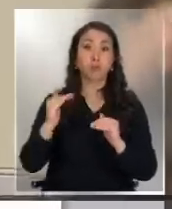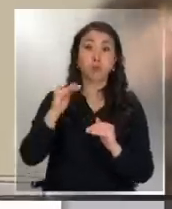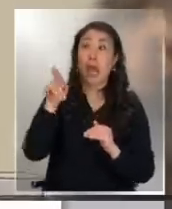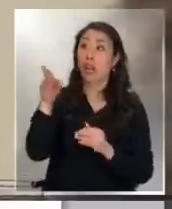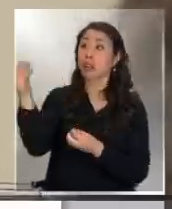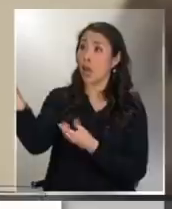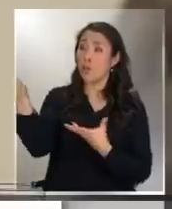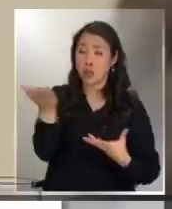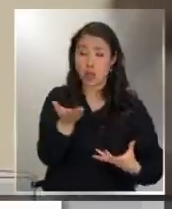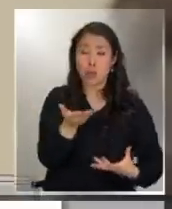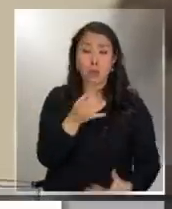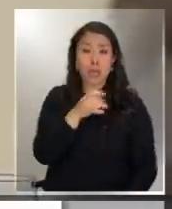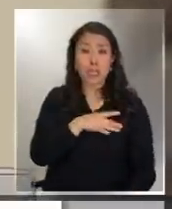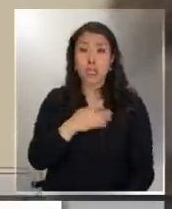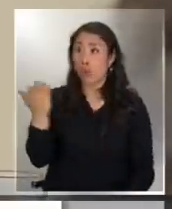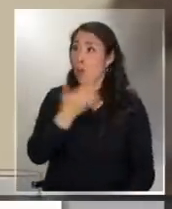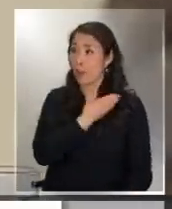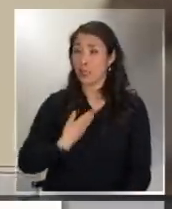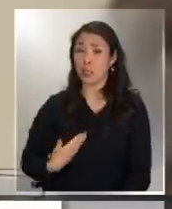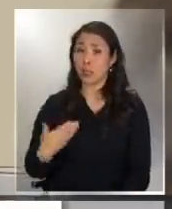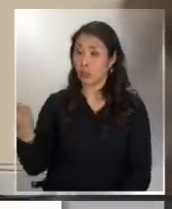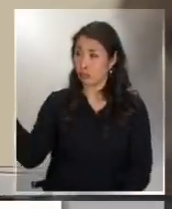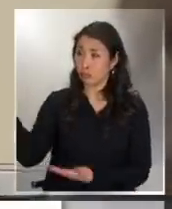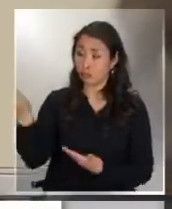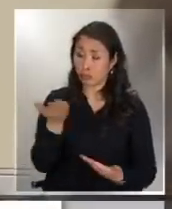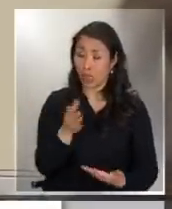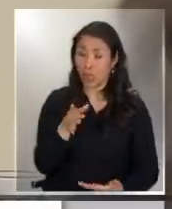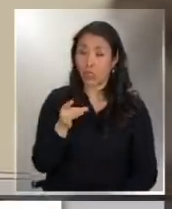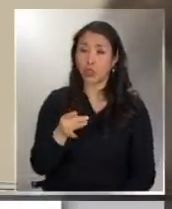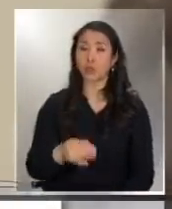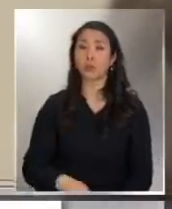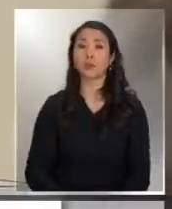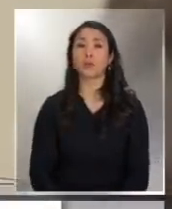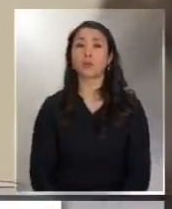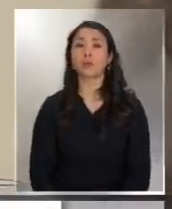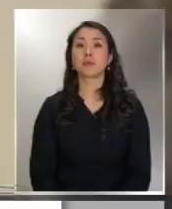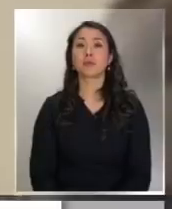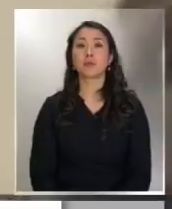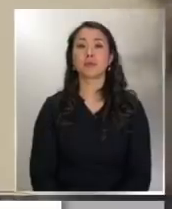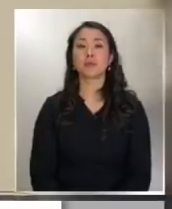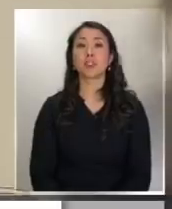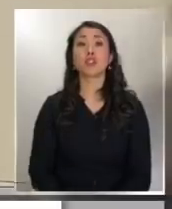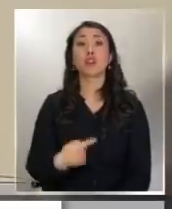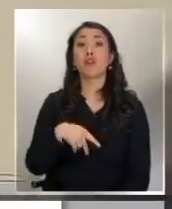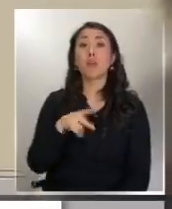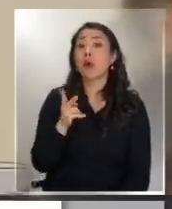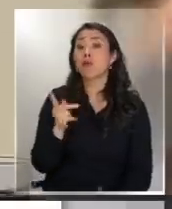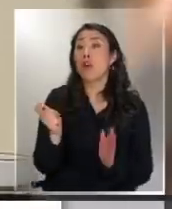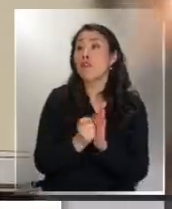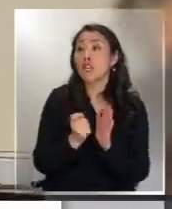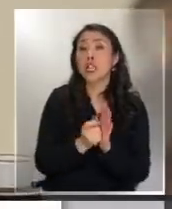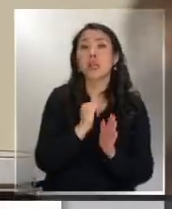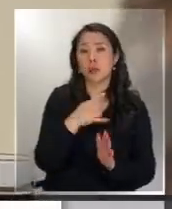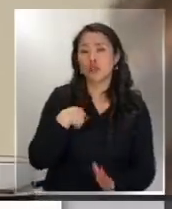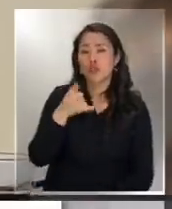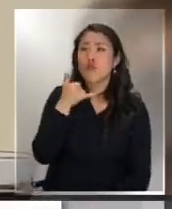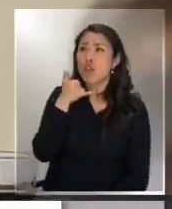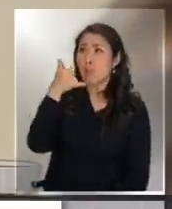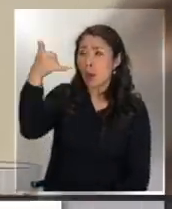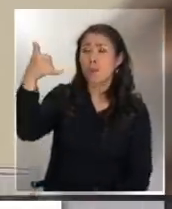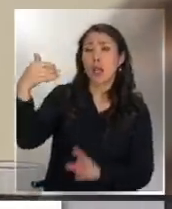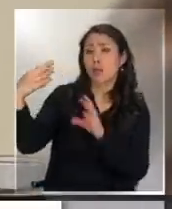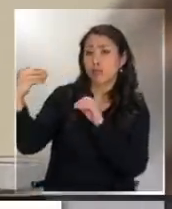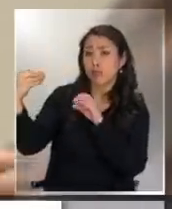venir a Chile como presidente electo y vamos a fijar fecha en un momento más, voy a conversar por teléfono con